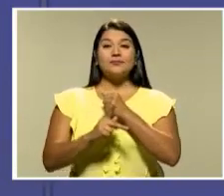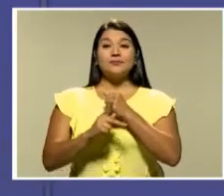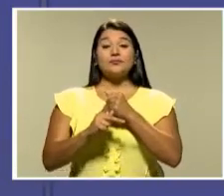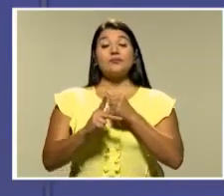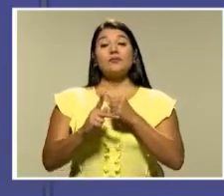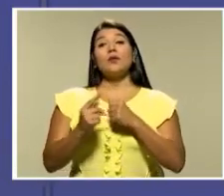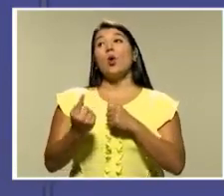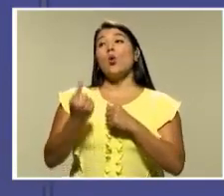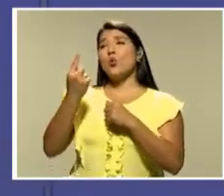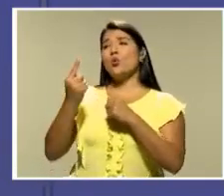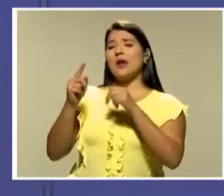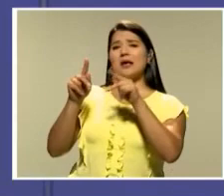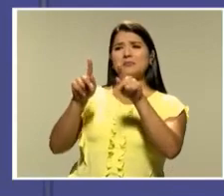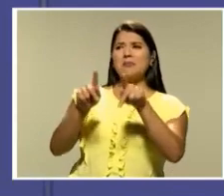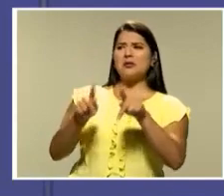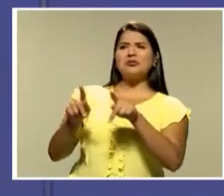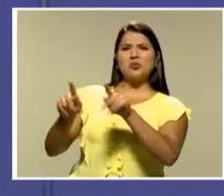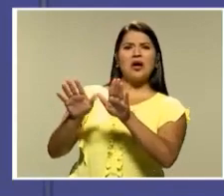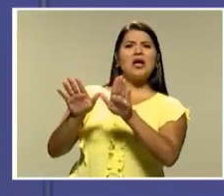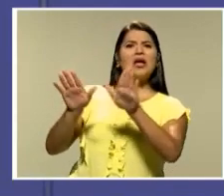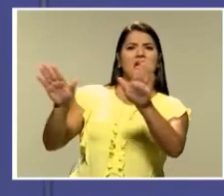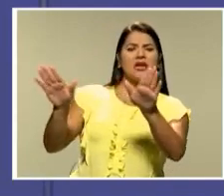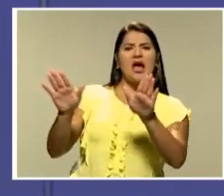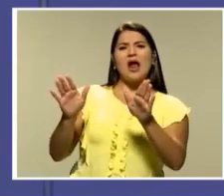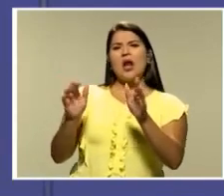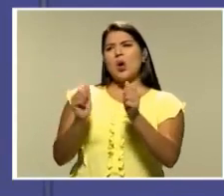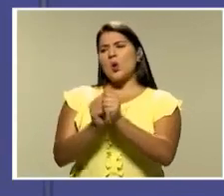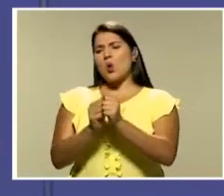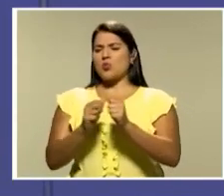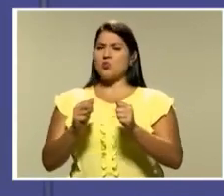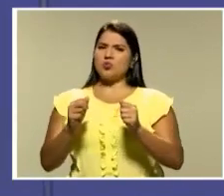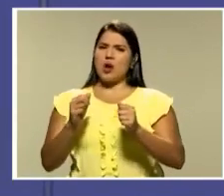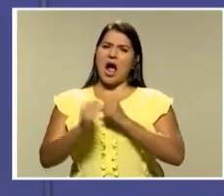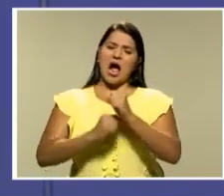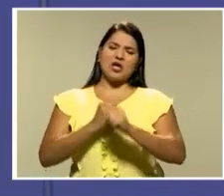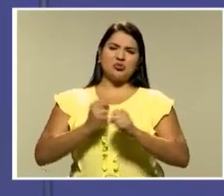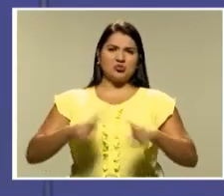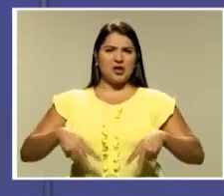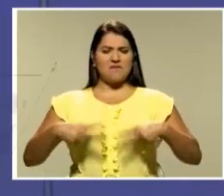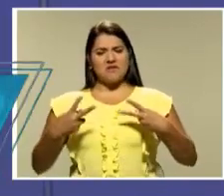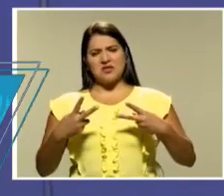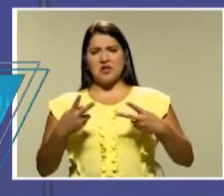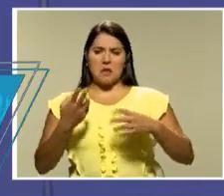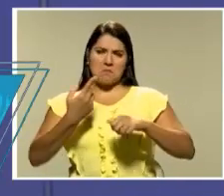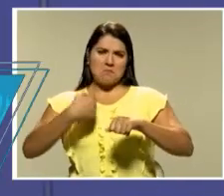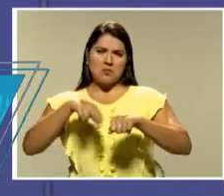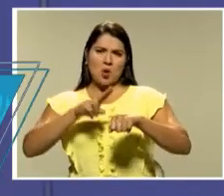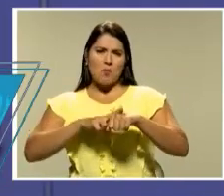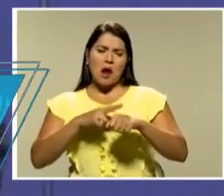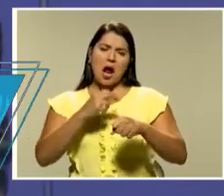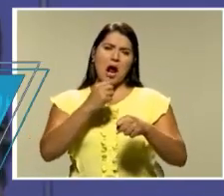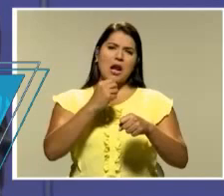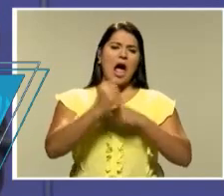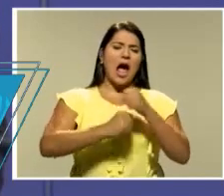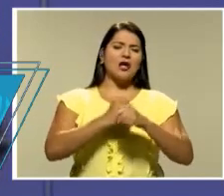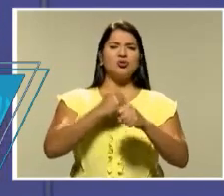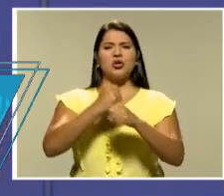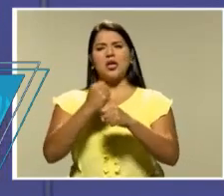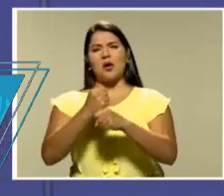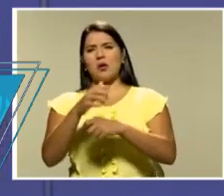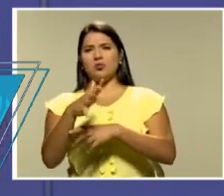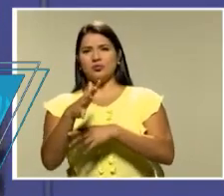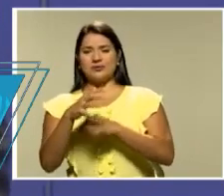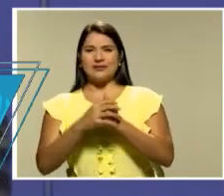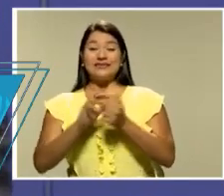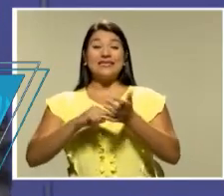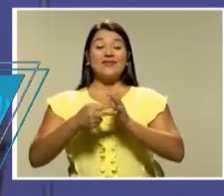para una población general con una expectativa de vida promedio, con una vida laboral promedio, es aproximadamente